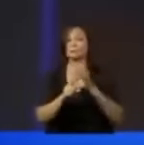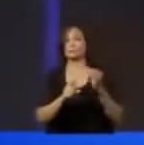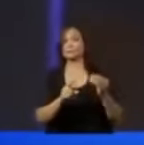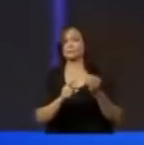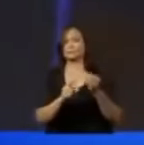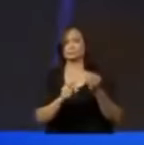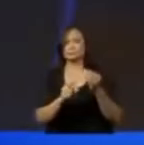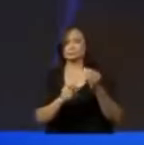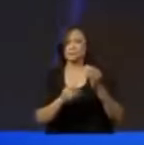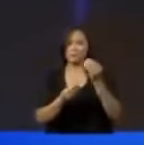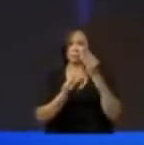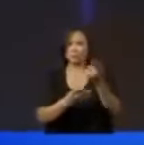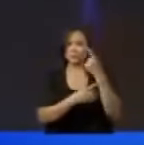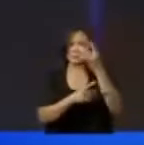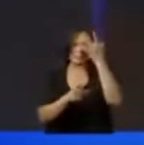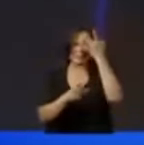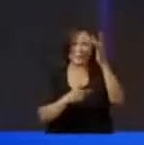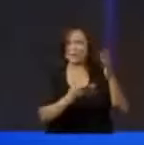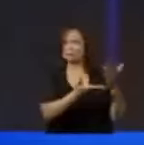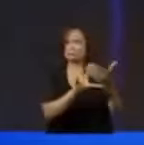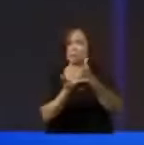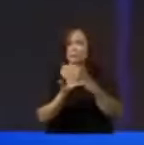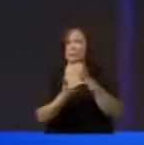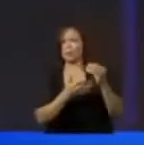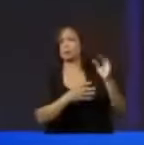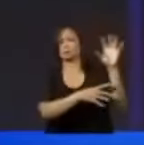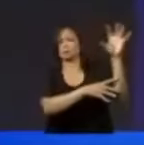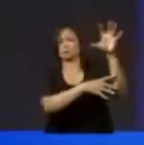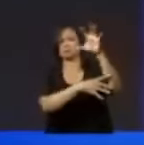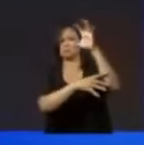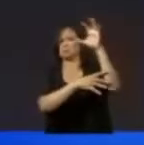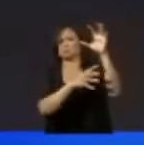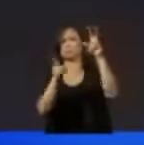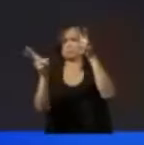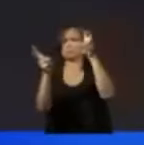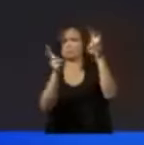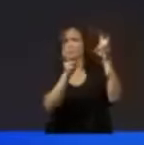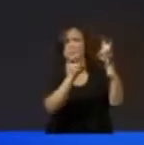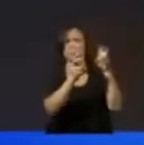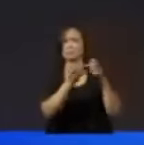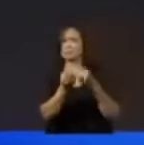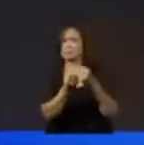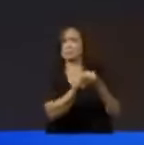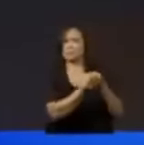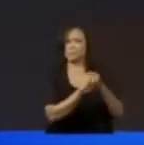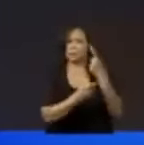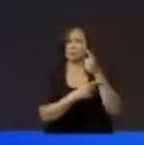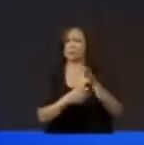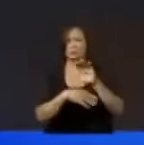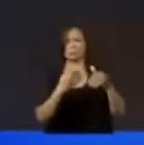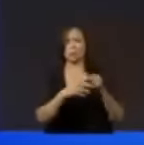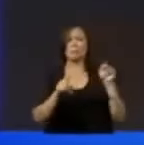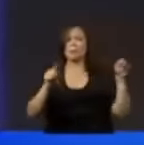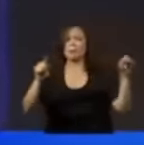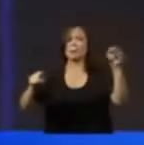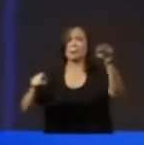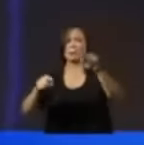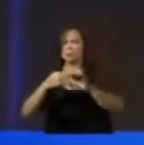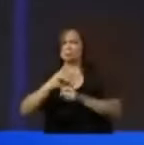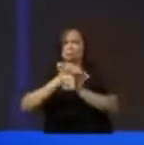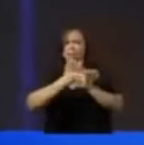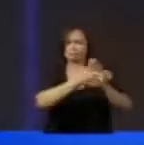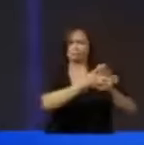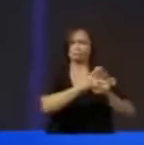datos inteligentes suministrados por satélite en tiempo real, reforzamiento permanente de todos los puntos